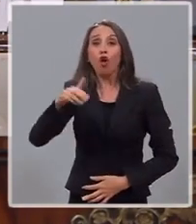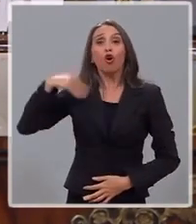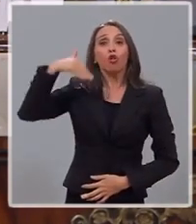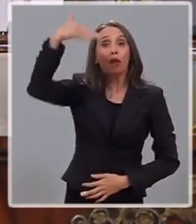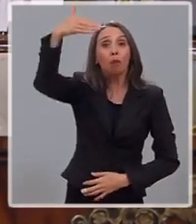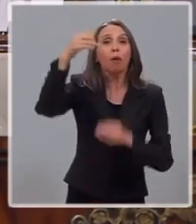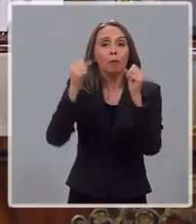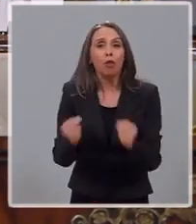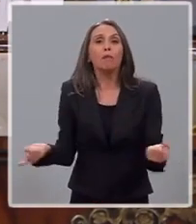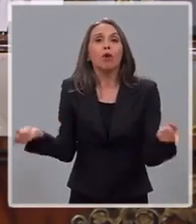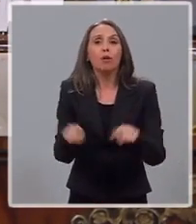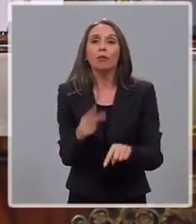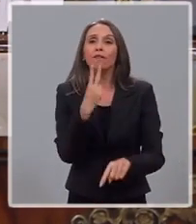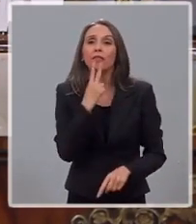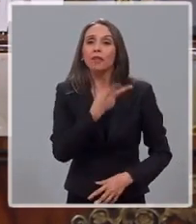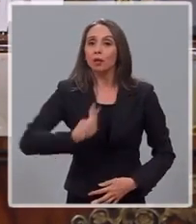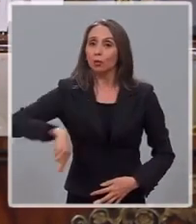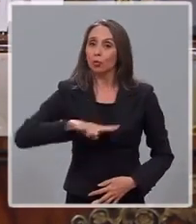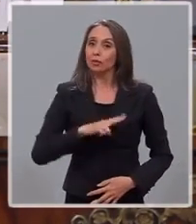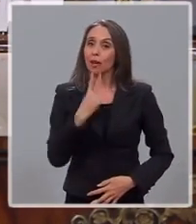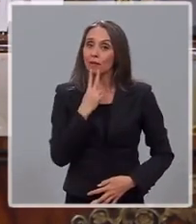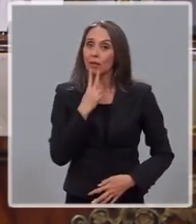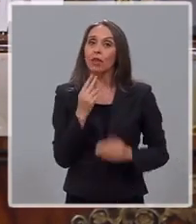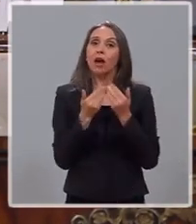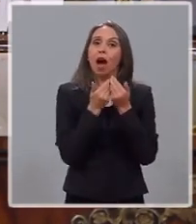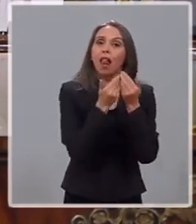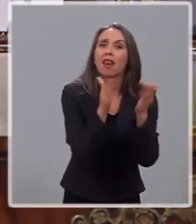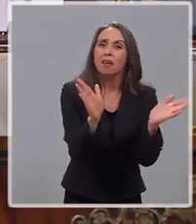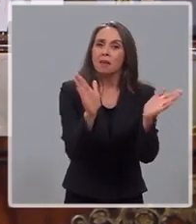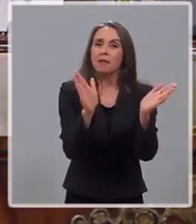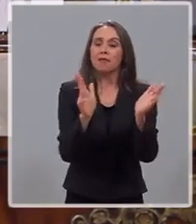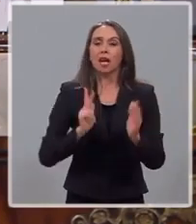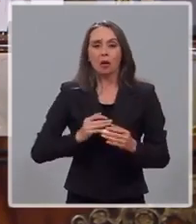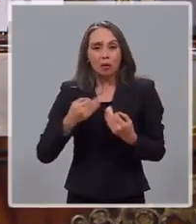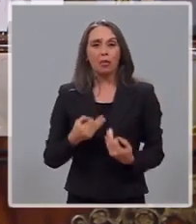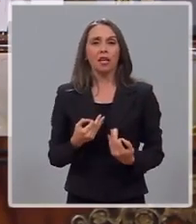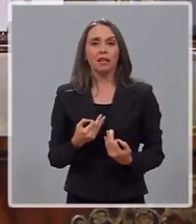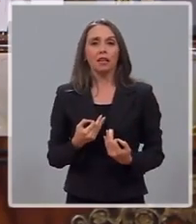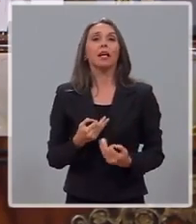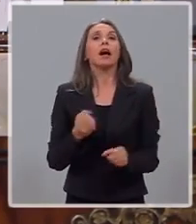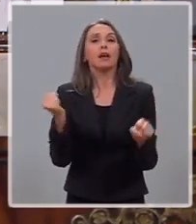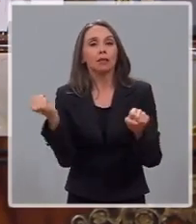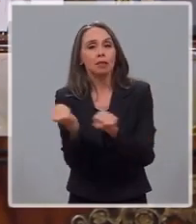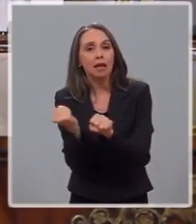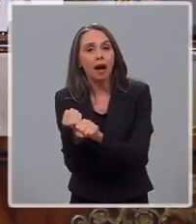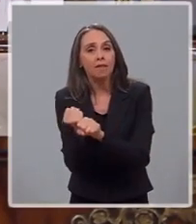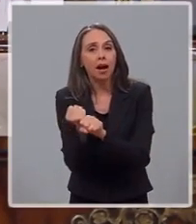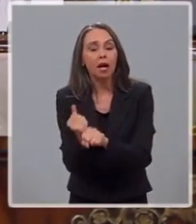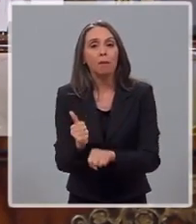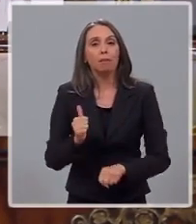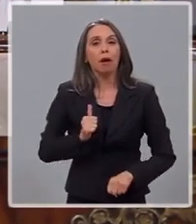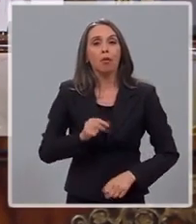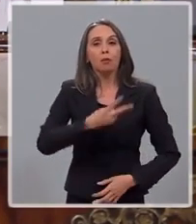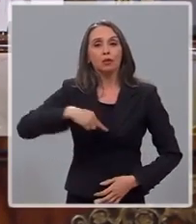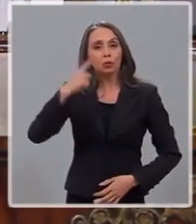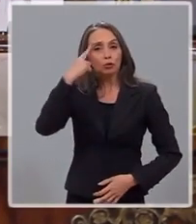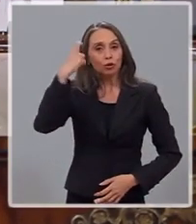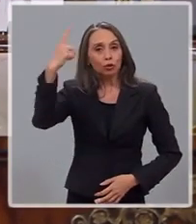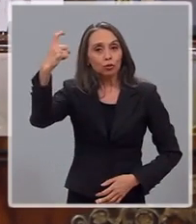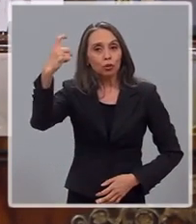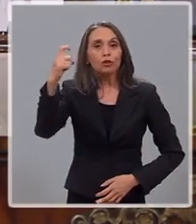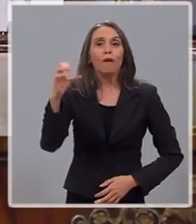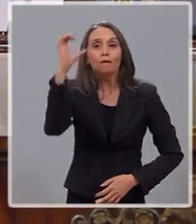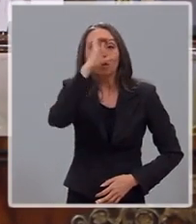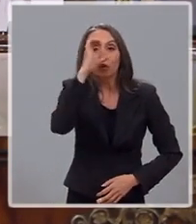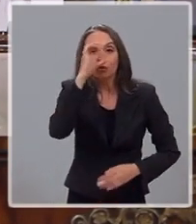nuevamente vivir nuestras vidas con libertad con dignidad y trabajar para cumplir nuestros sueños y